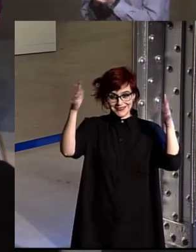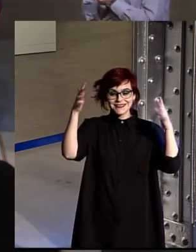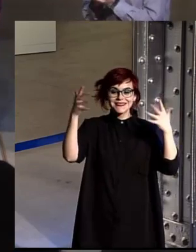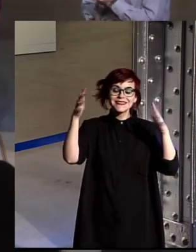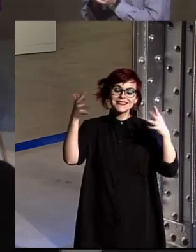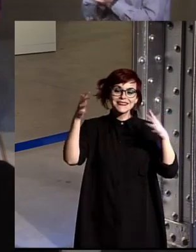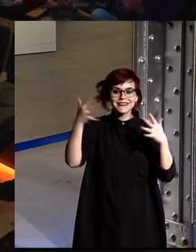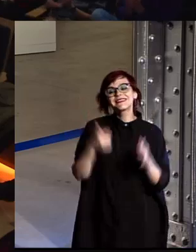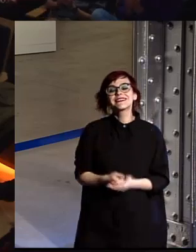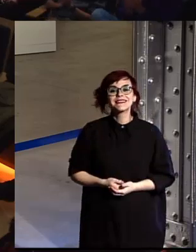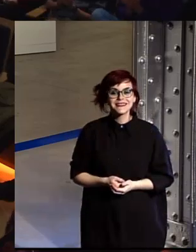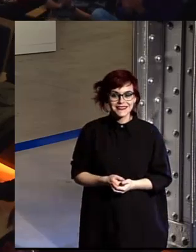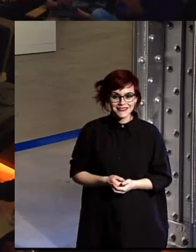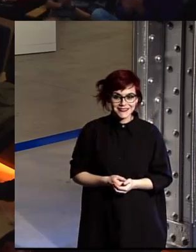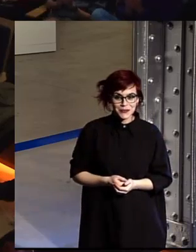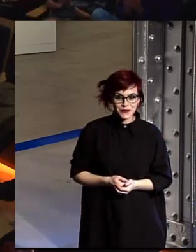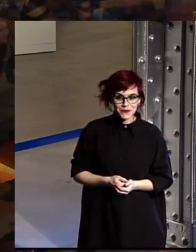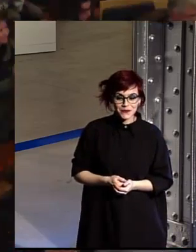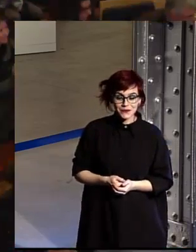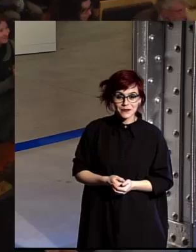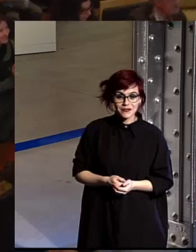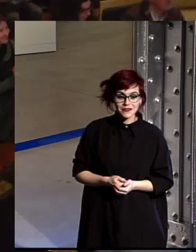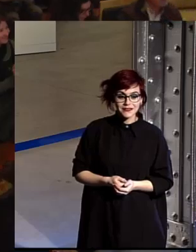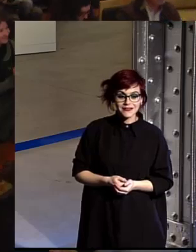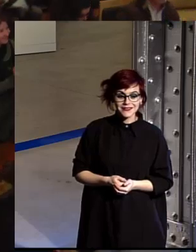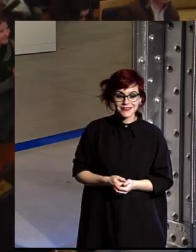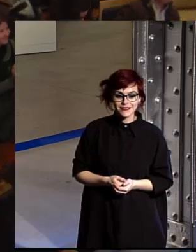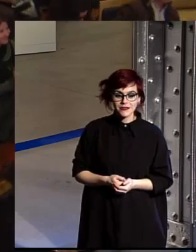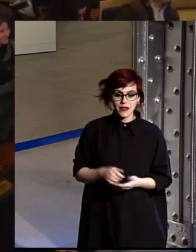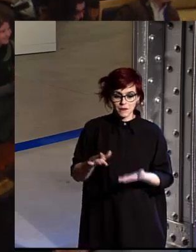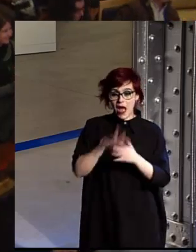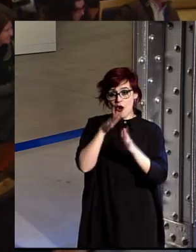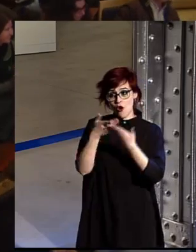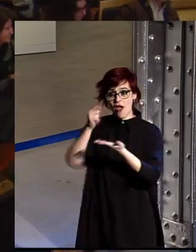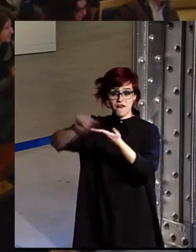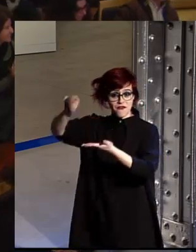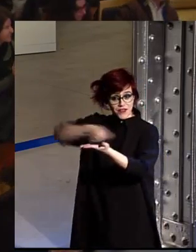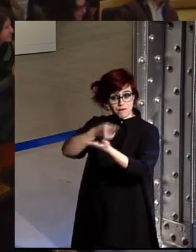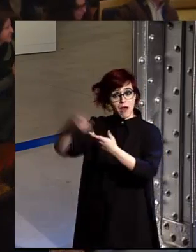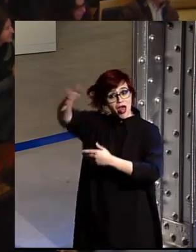os firme los libros que queráis porque están ahí a la venta si queréis. Un aplauso para ellos.